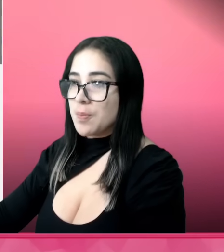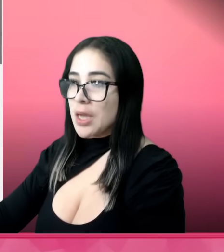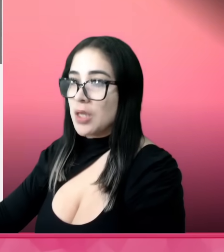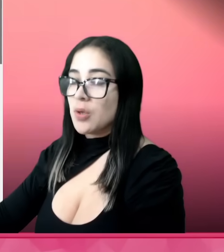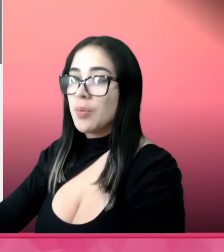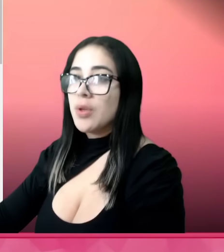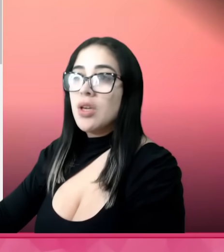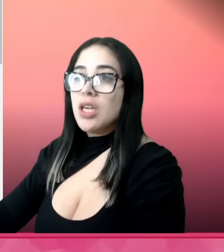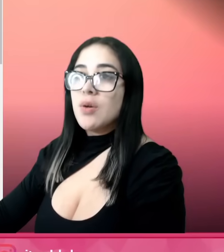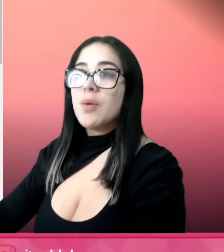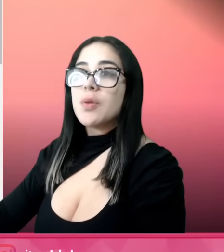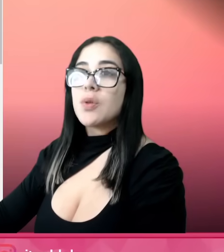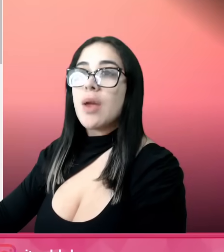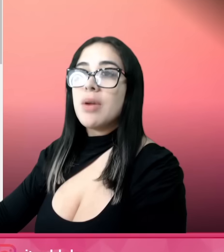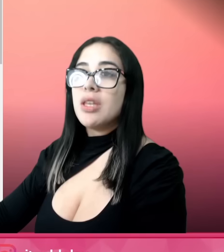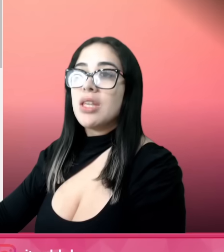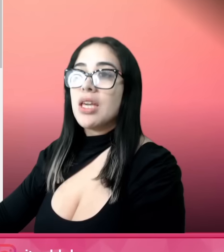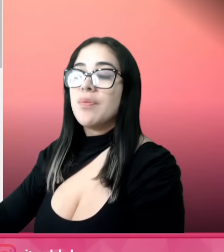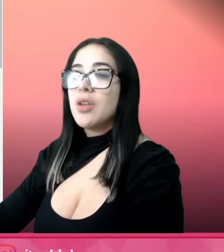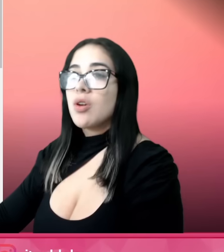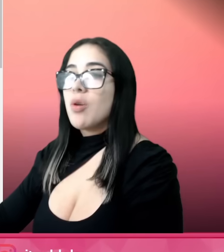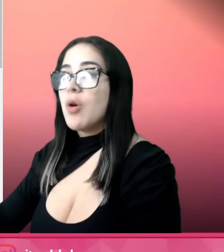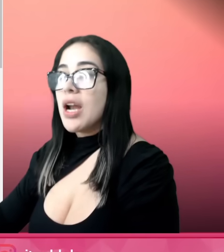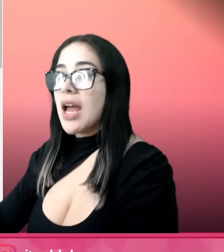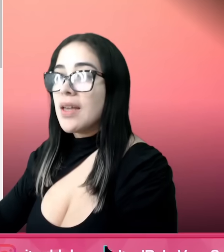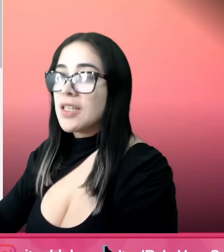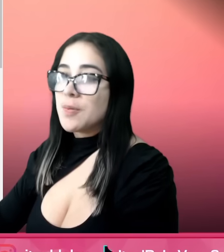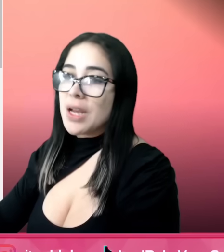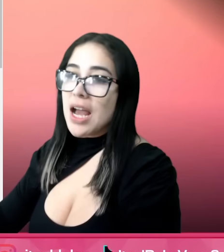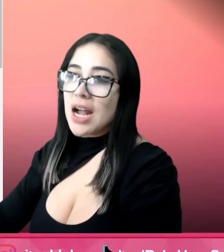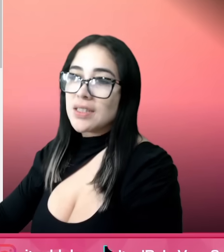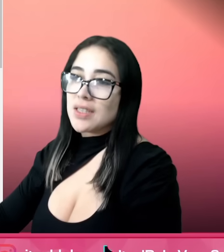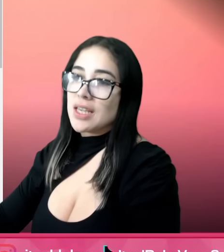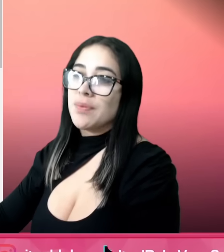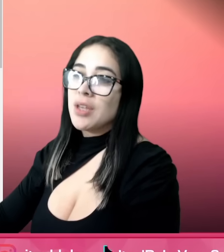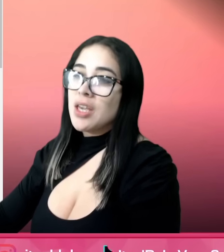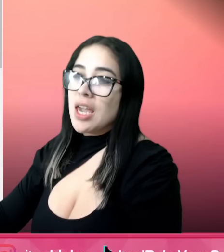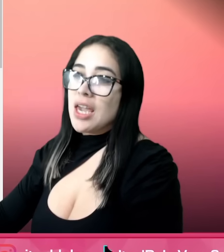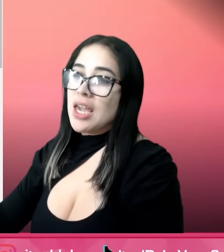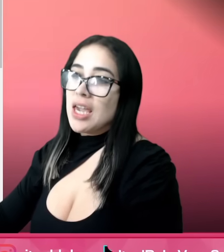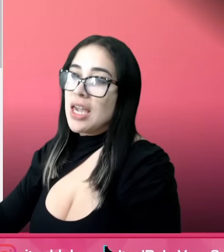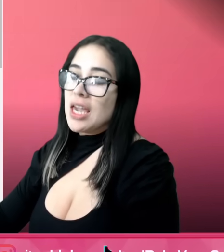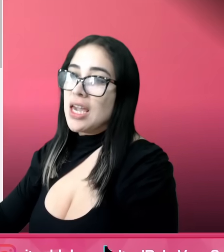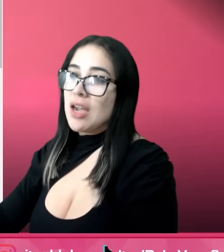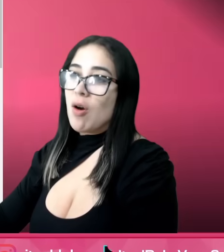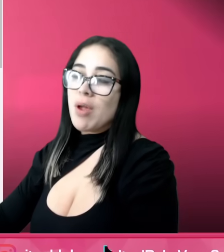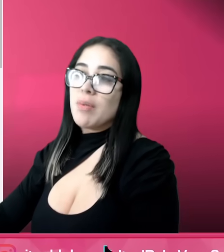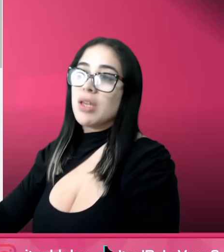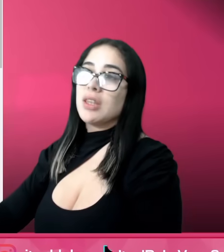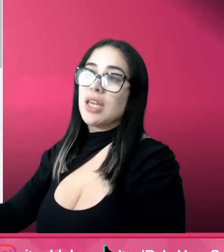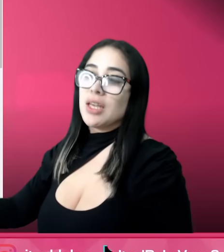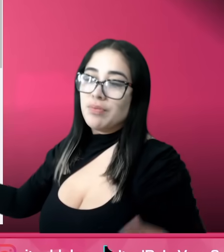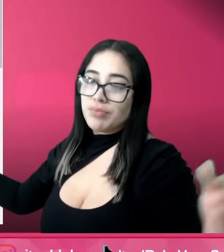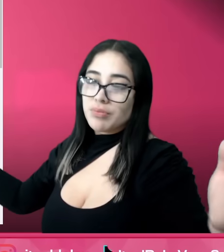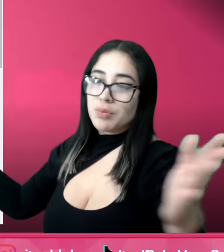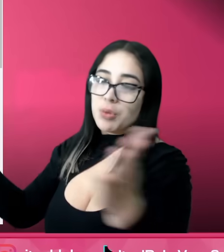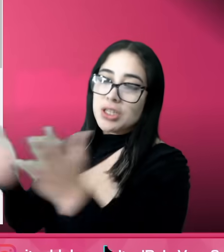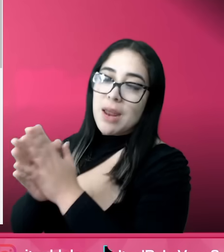respecto Y bueno pues obviamente como era de esperarse obviamente